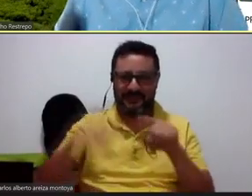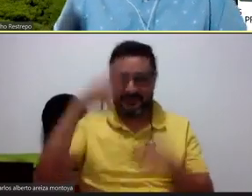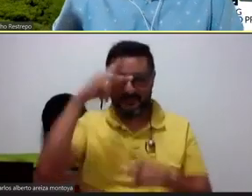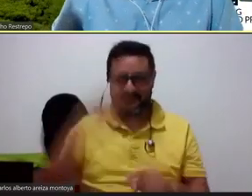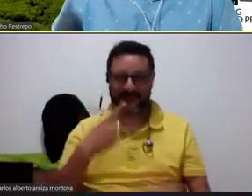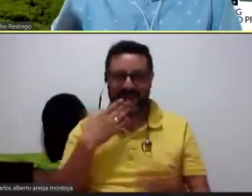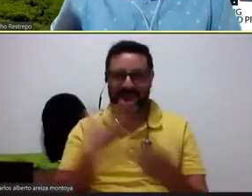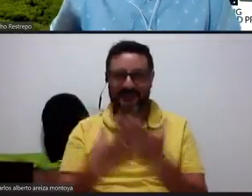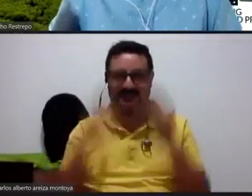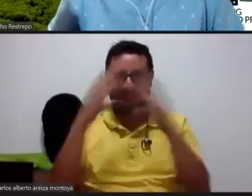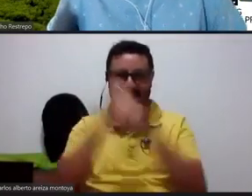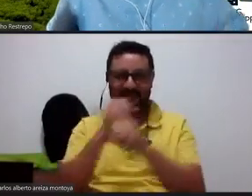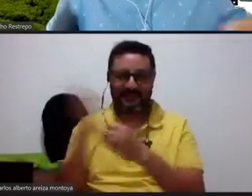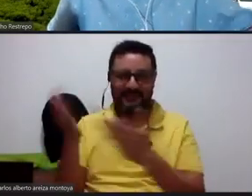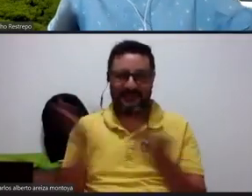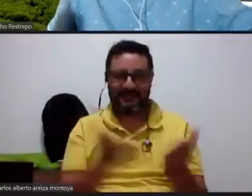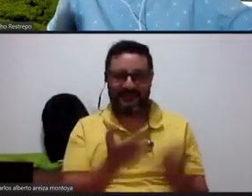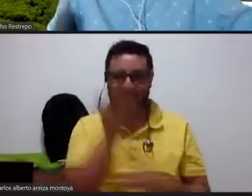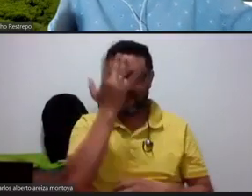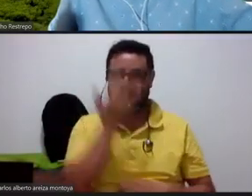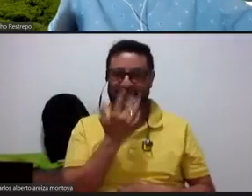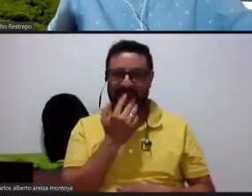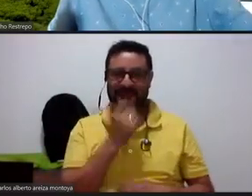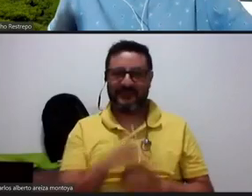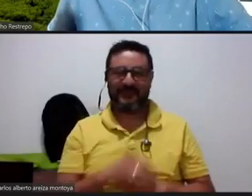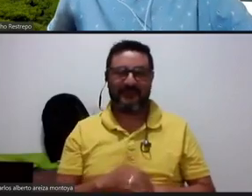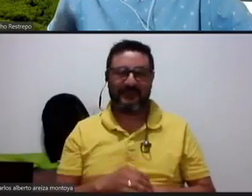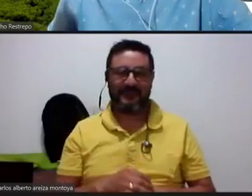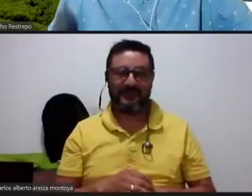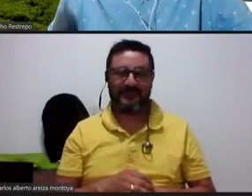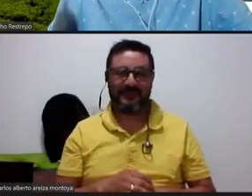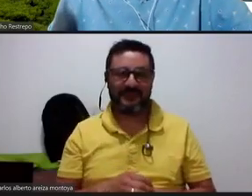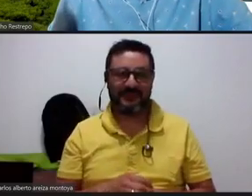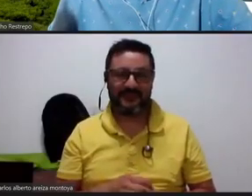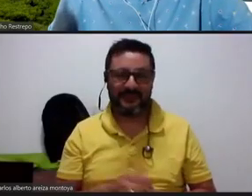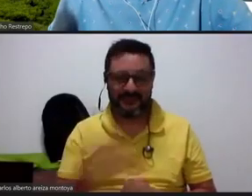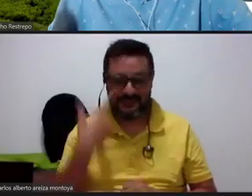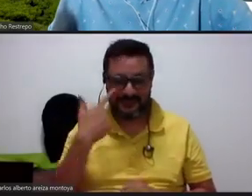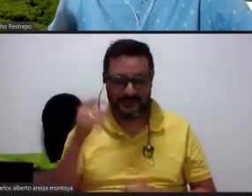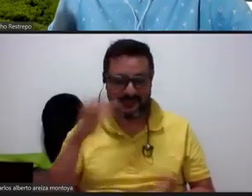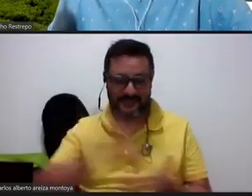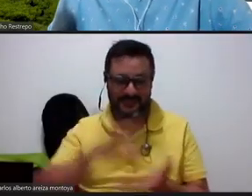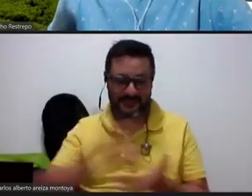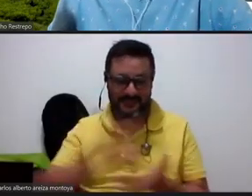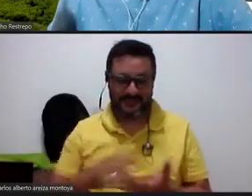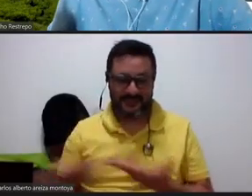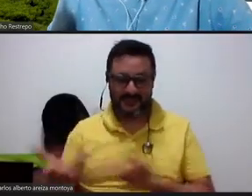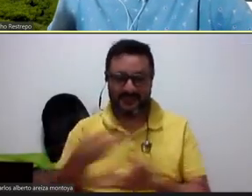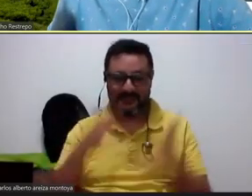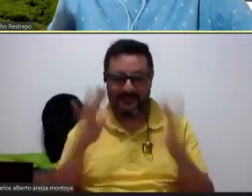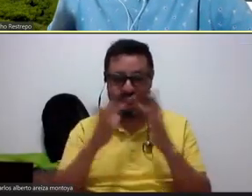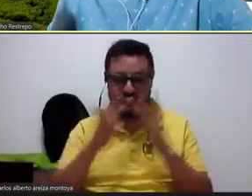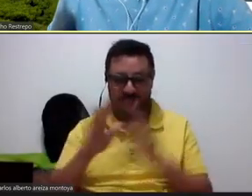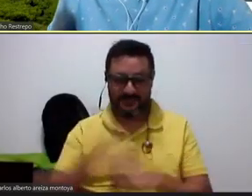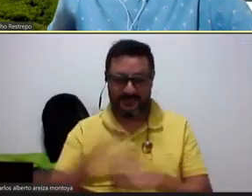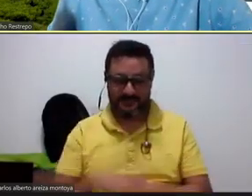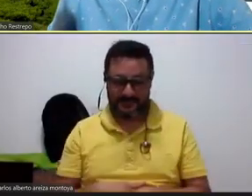TV. Checho, gracias, Carla. Carlos, ¿no? Qué bueno estar aquí hoy acompañándolo.